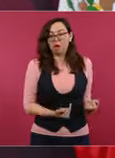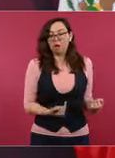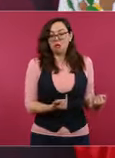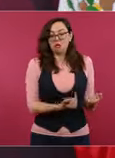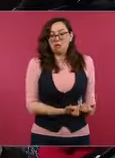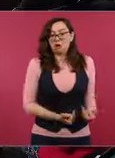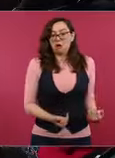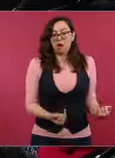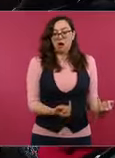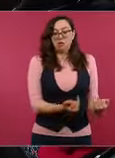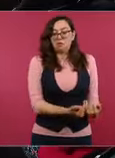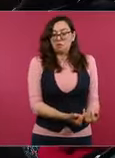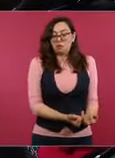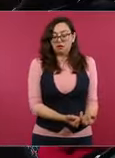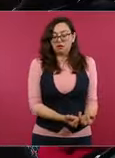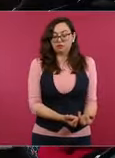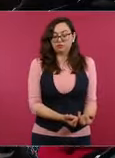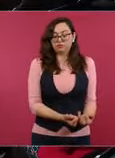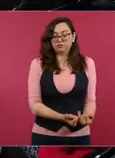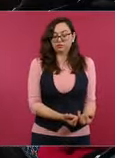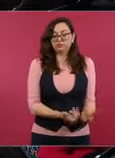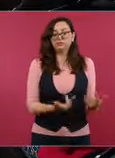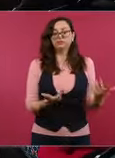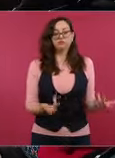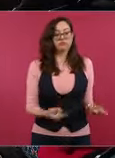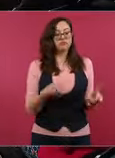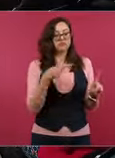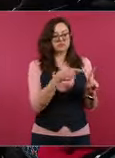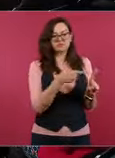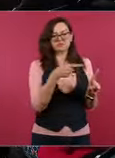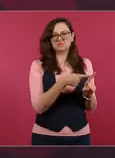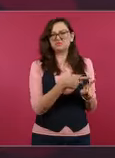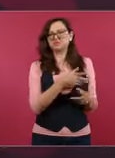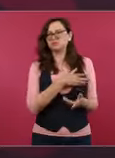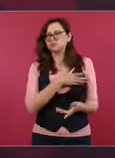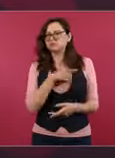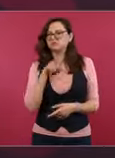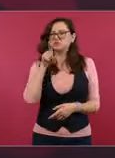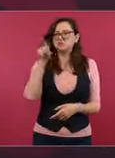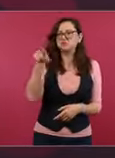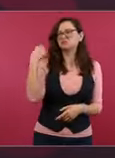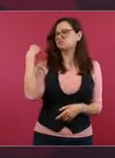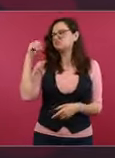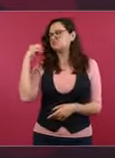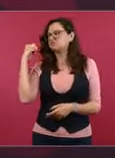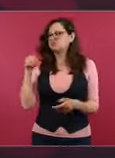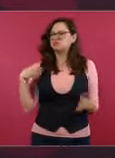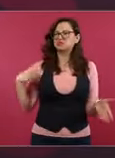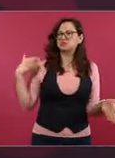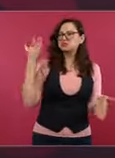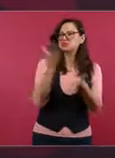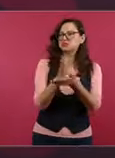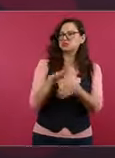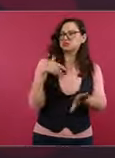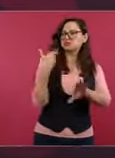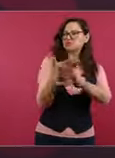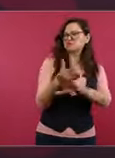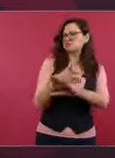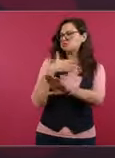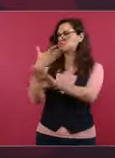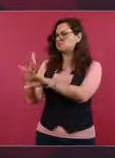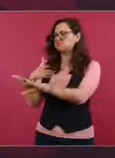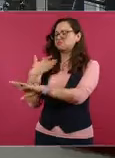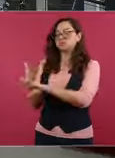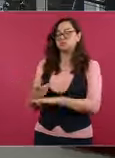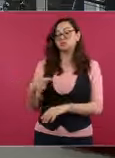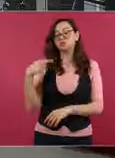Entonces, iba a Oaxaca y tenía una asociación